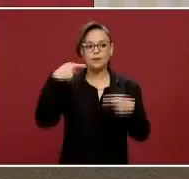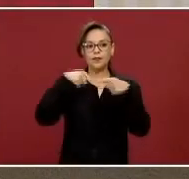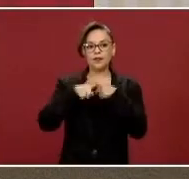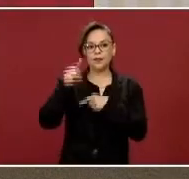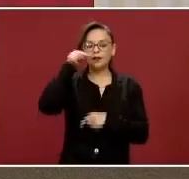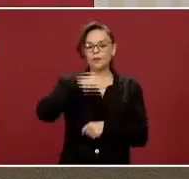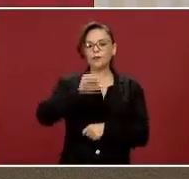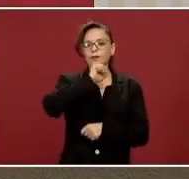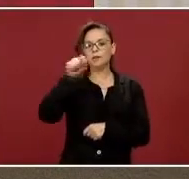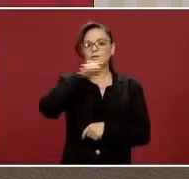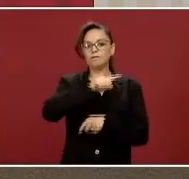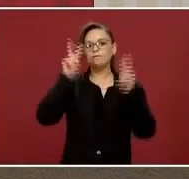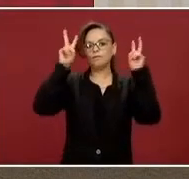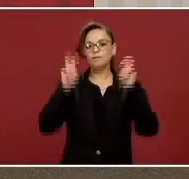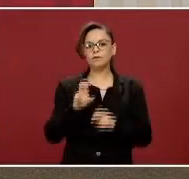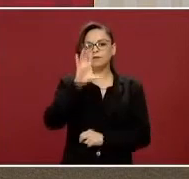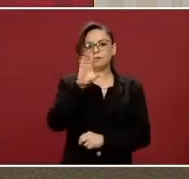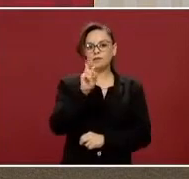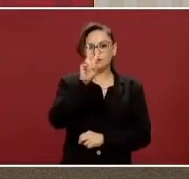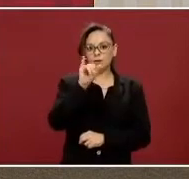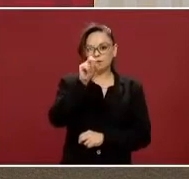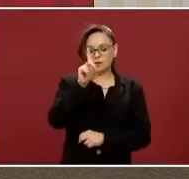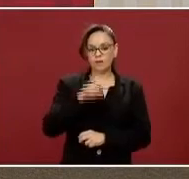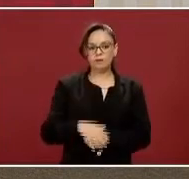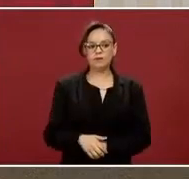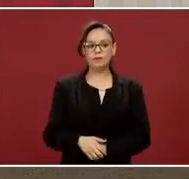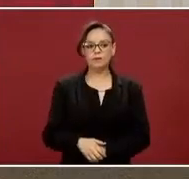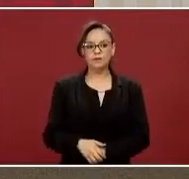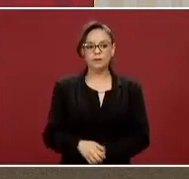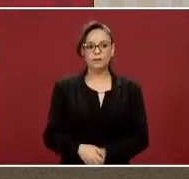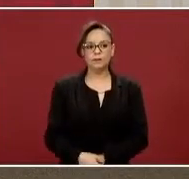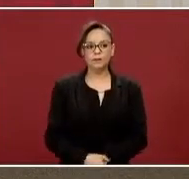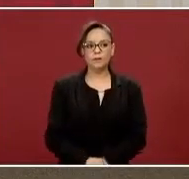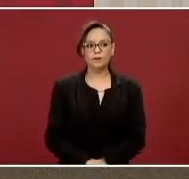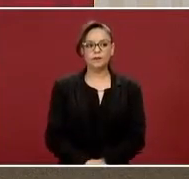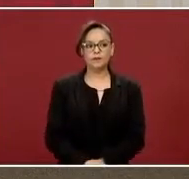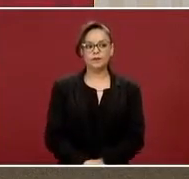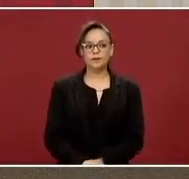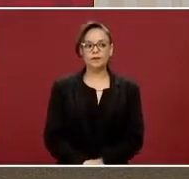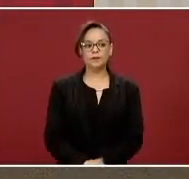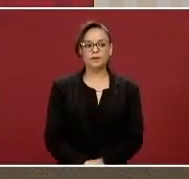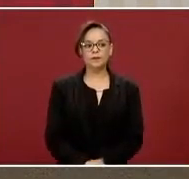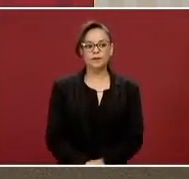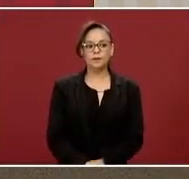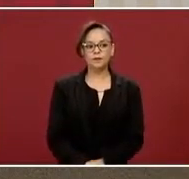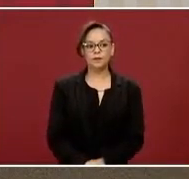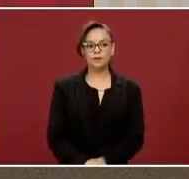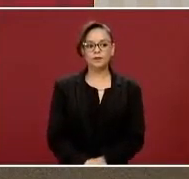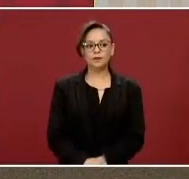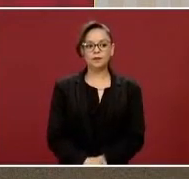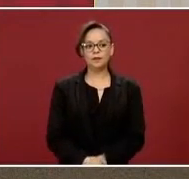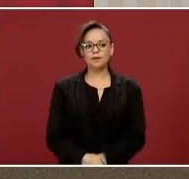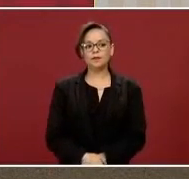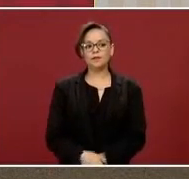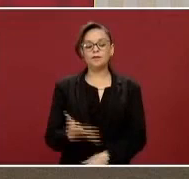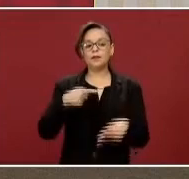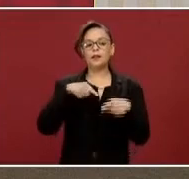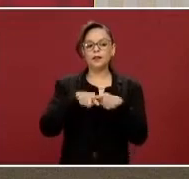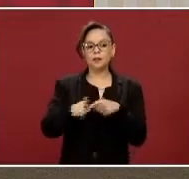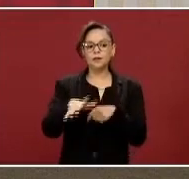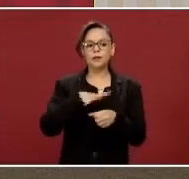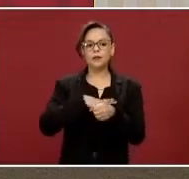COVID, la enfermedad causada por el nuevo coronavirus SARS-CoV-2. Como es costumbre, vamos a empezar con